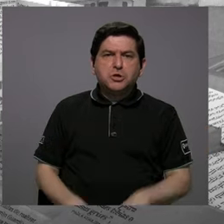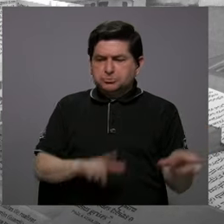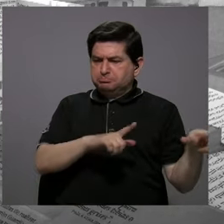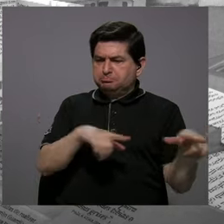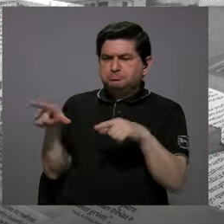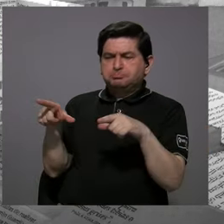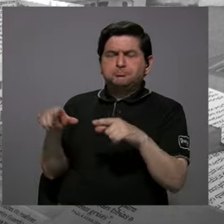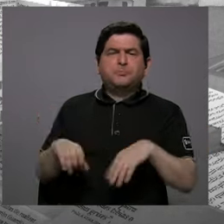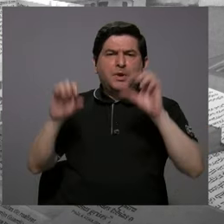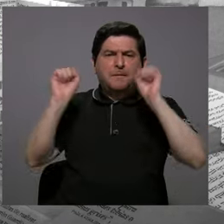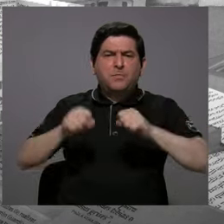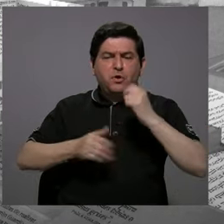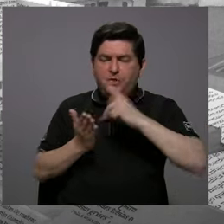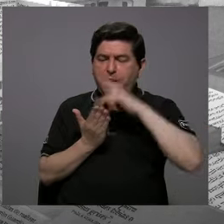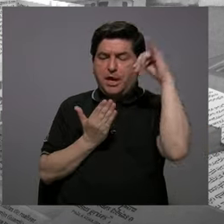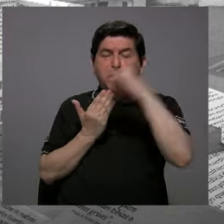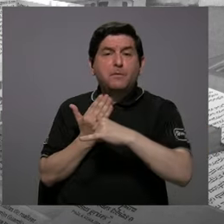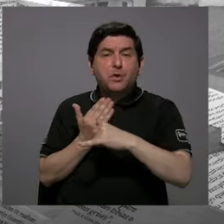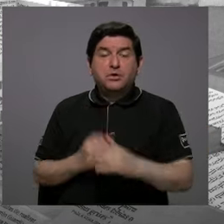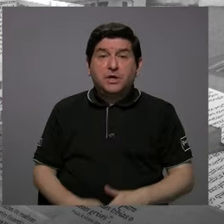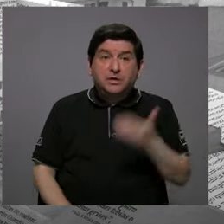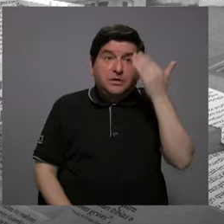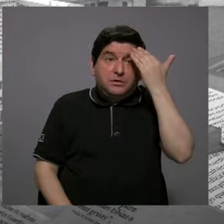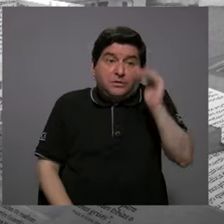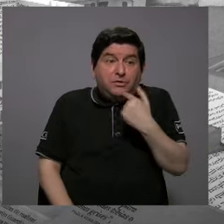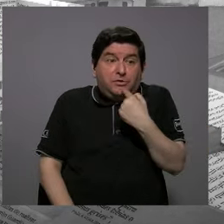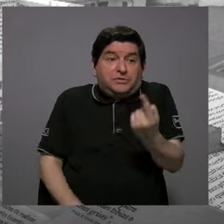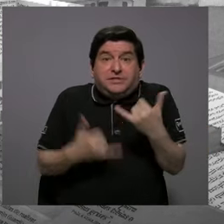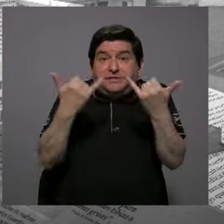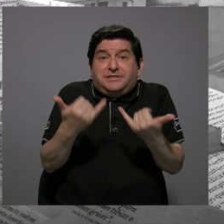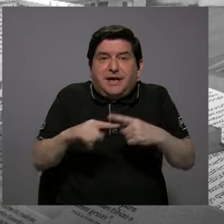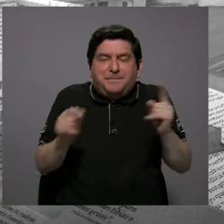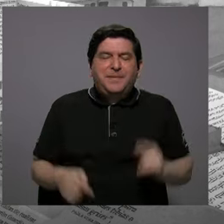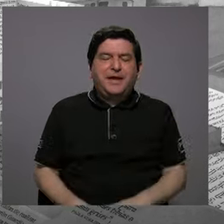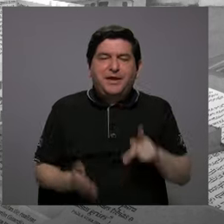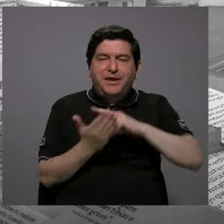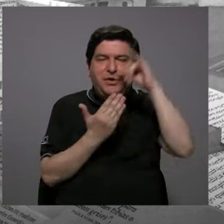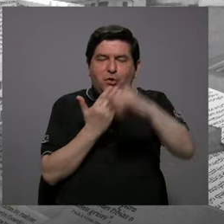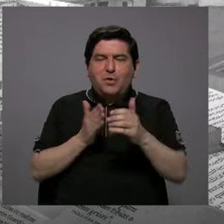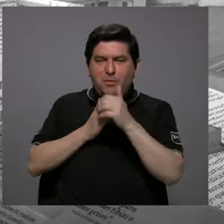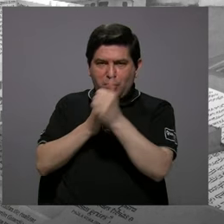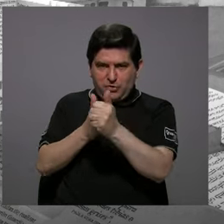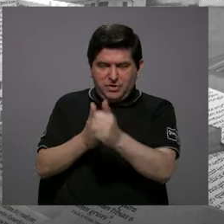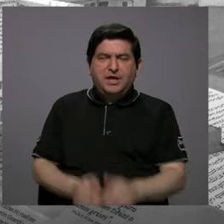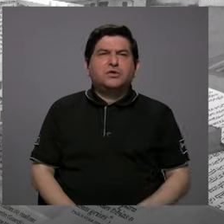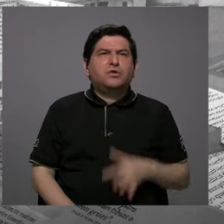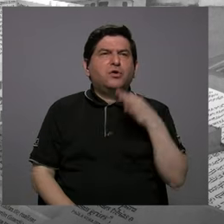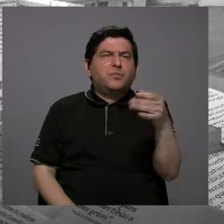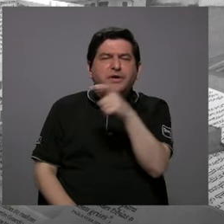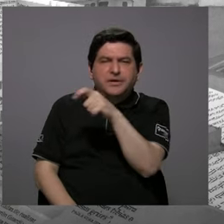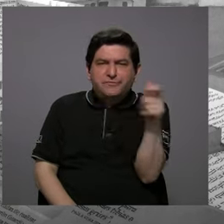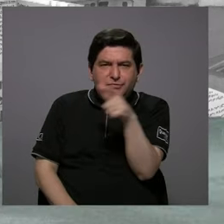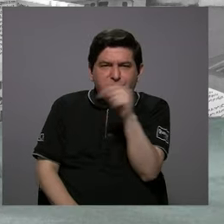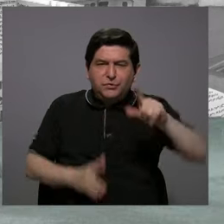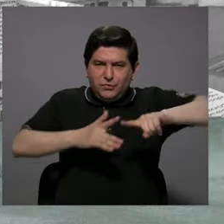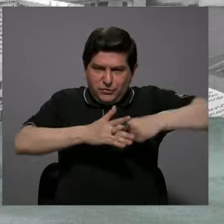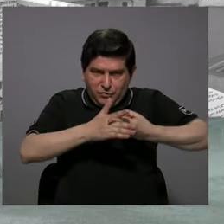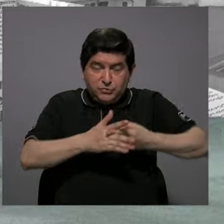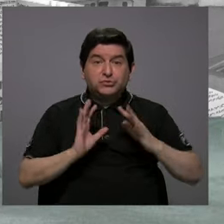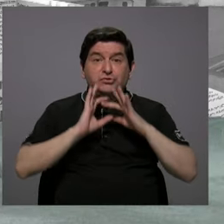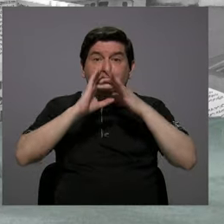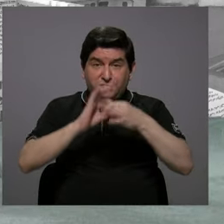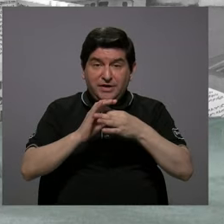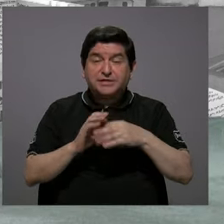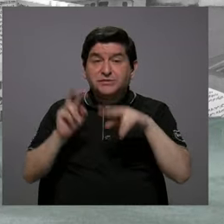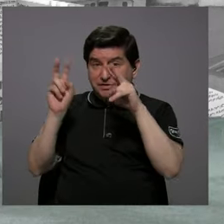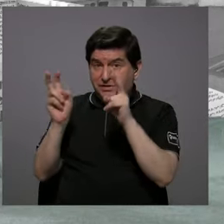disposición para generar un proyecto no sé si todavía lo puedo contar pero es un proyecto piloto que se va a lanzar en los próximos meses que tiene que ver con